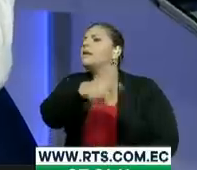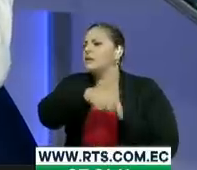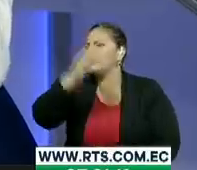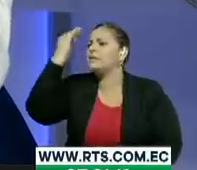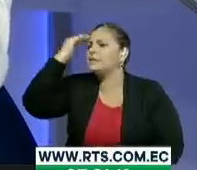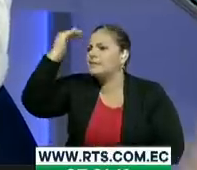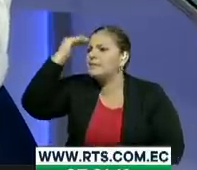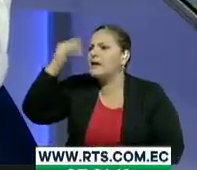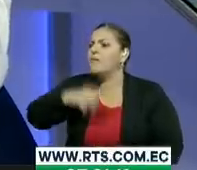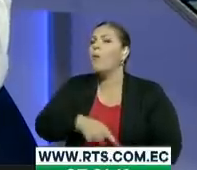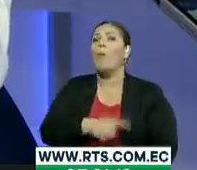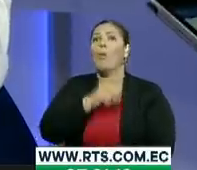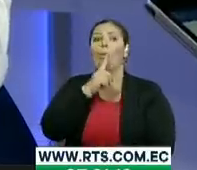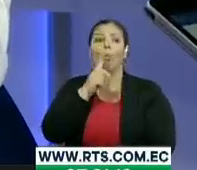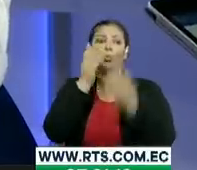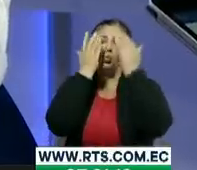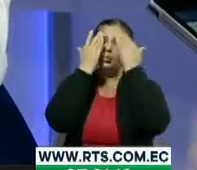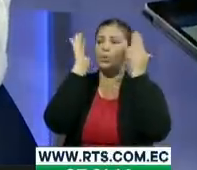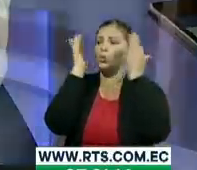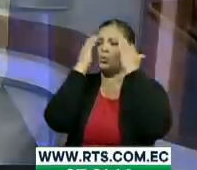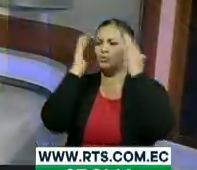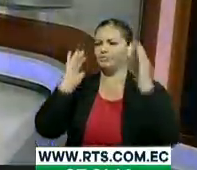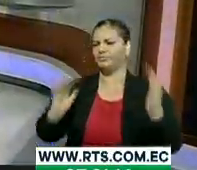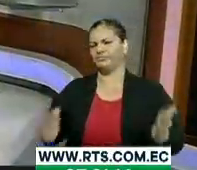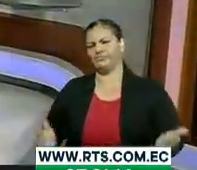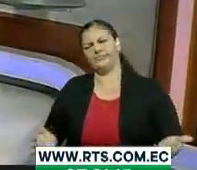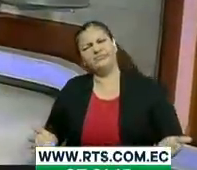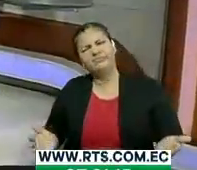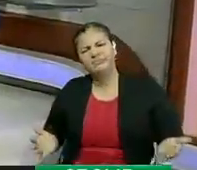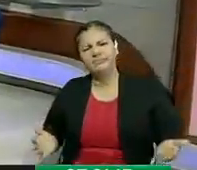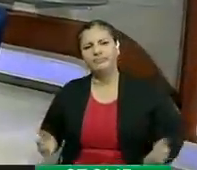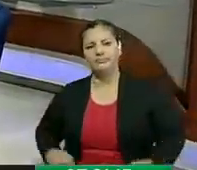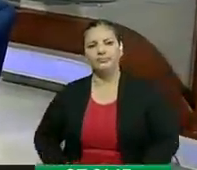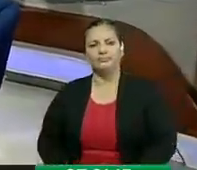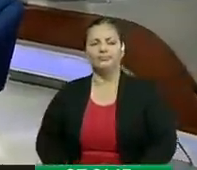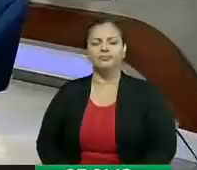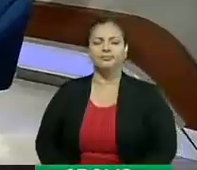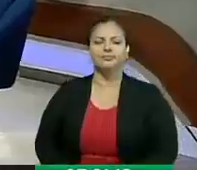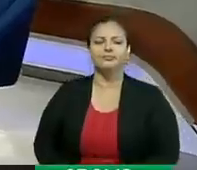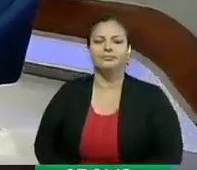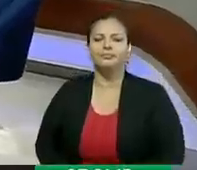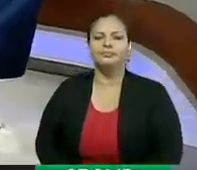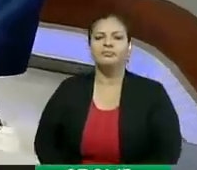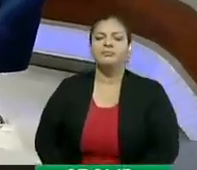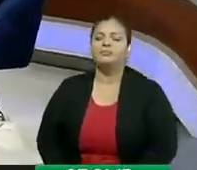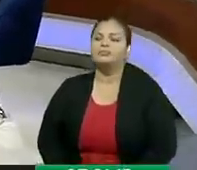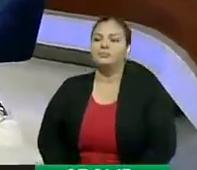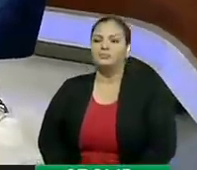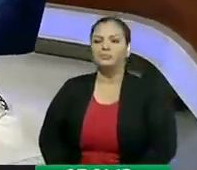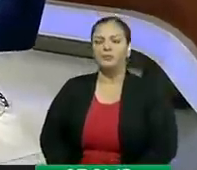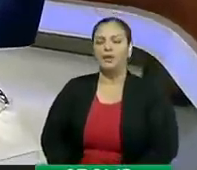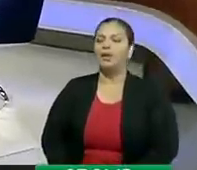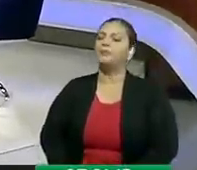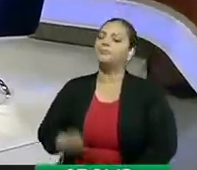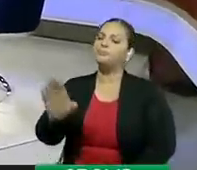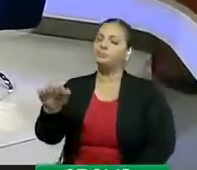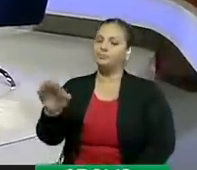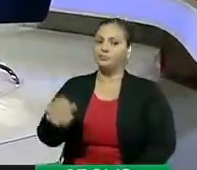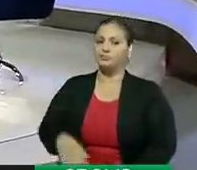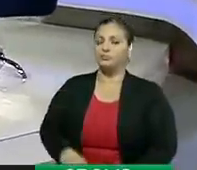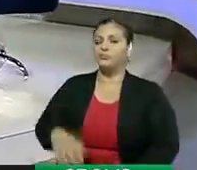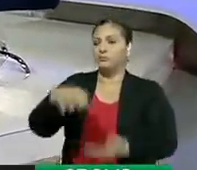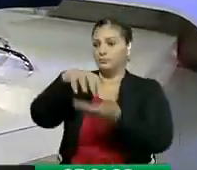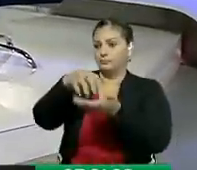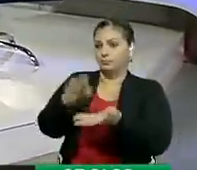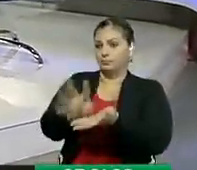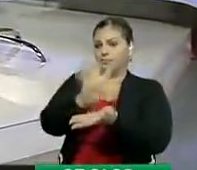que tolerar. Ahora, doctor, hablando de otros temas de coyuntura, todo apunta a indicar, y a propósito del trabajo que realiza la Asamblea, que